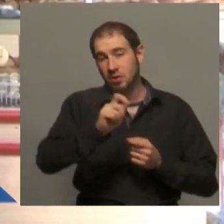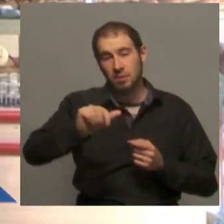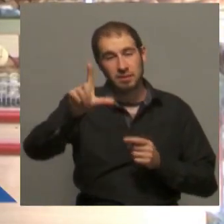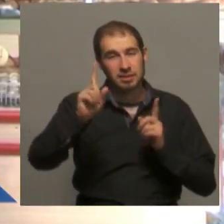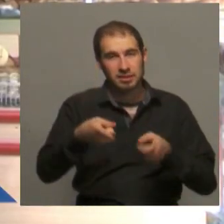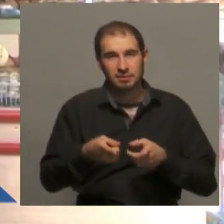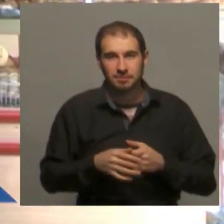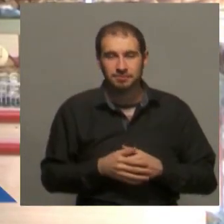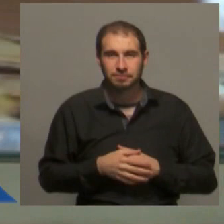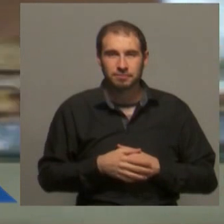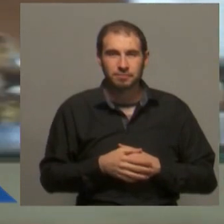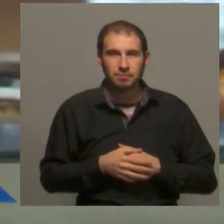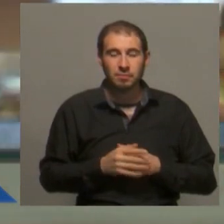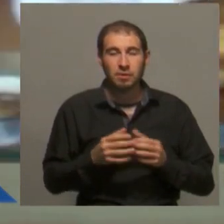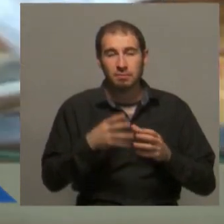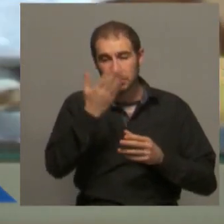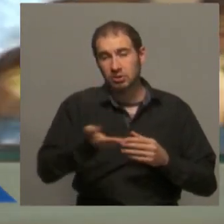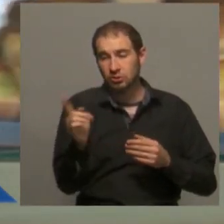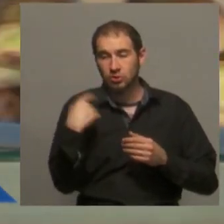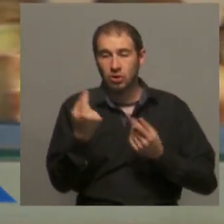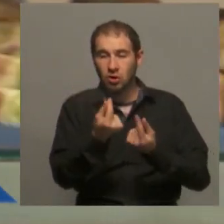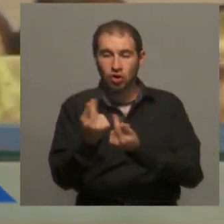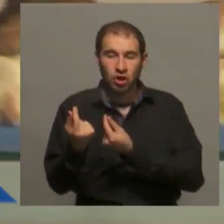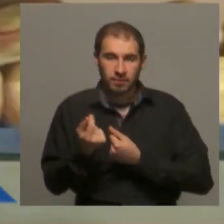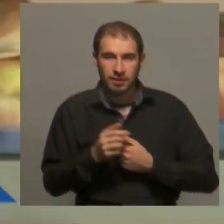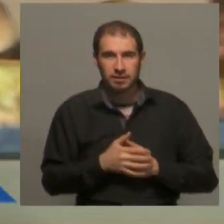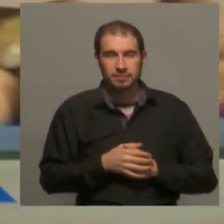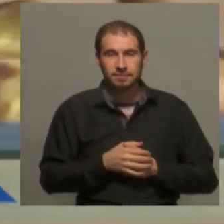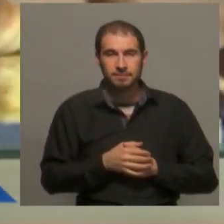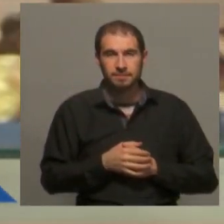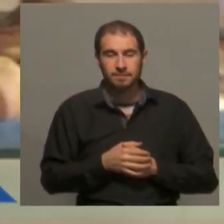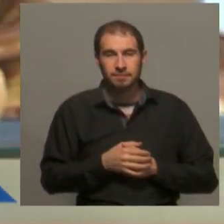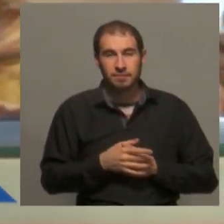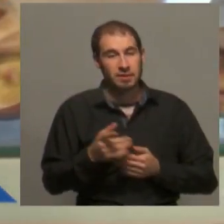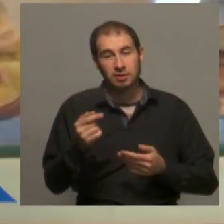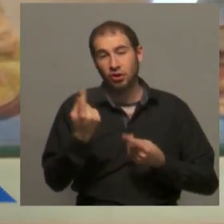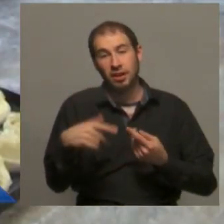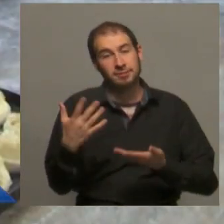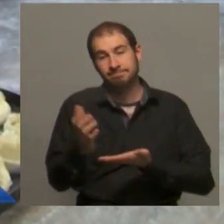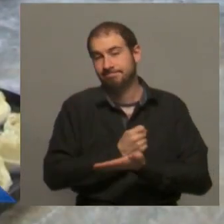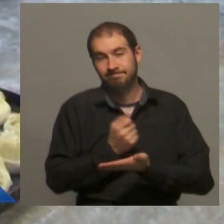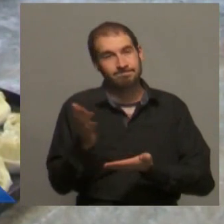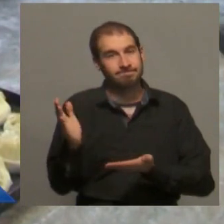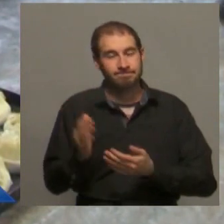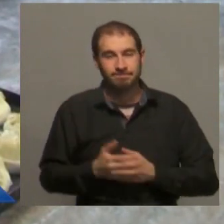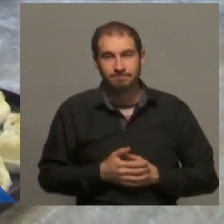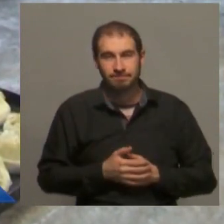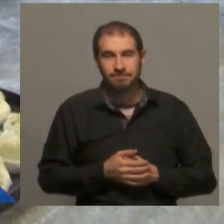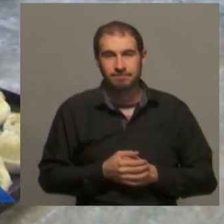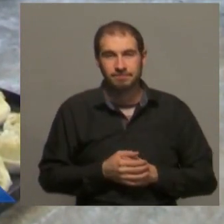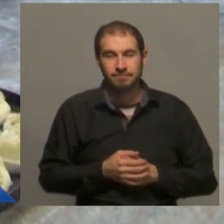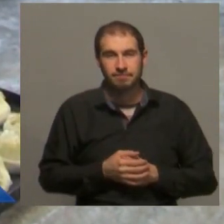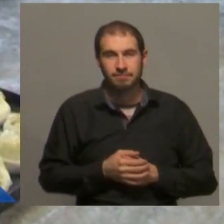que nosotros los consumidores vamos a tener que asumir ese costo, porque